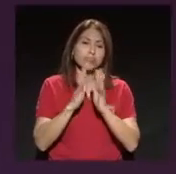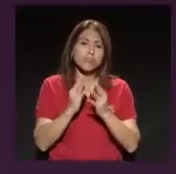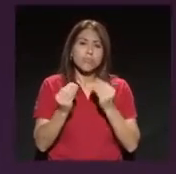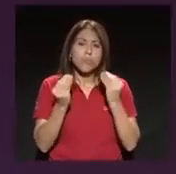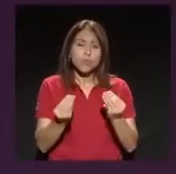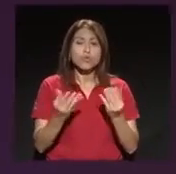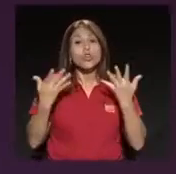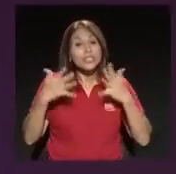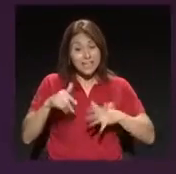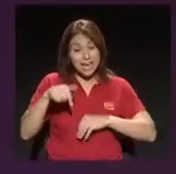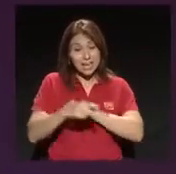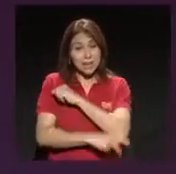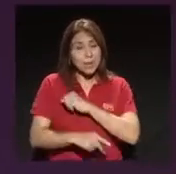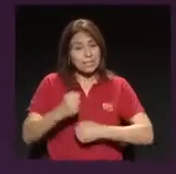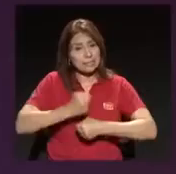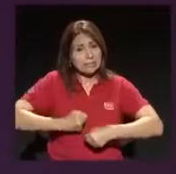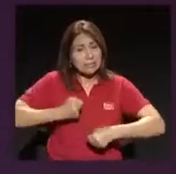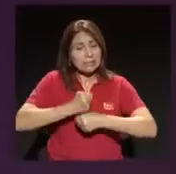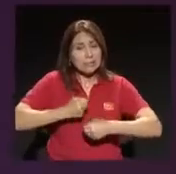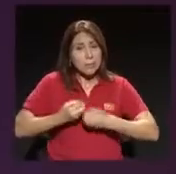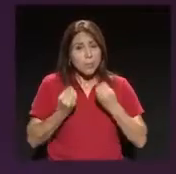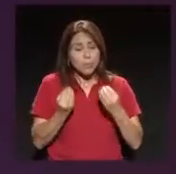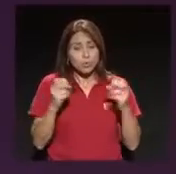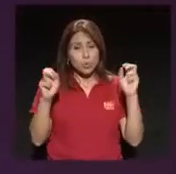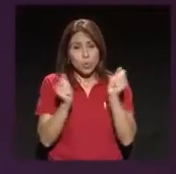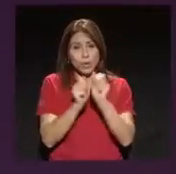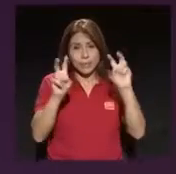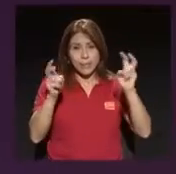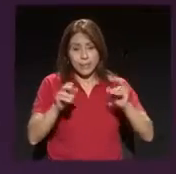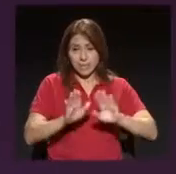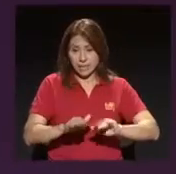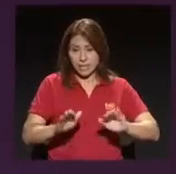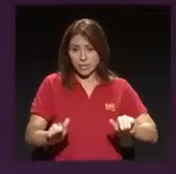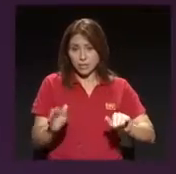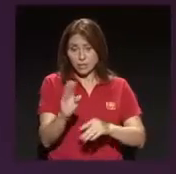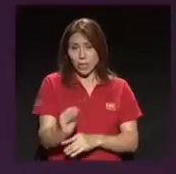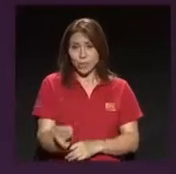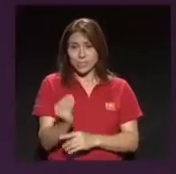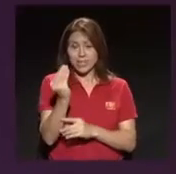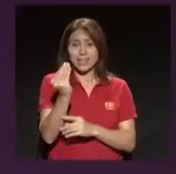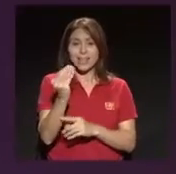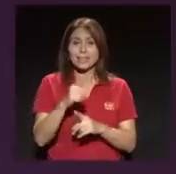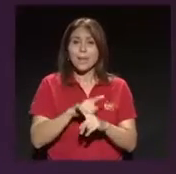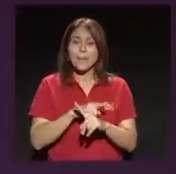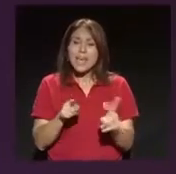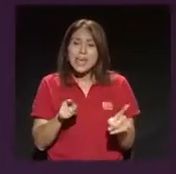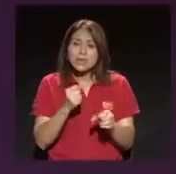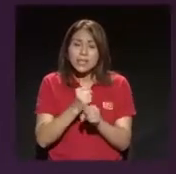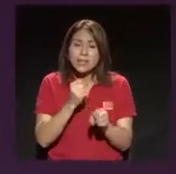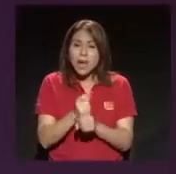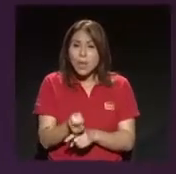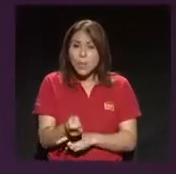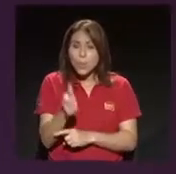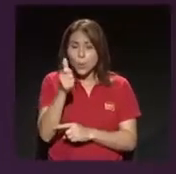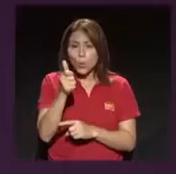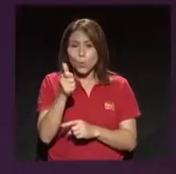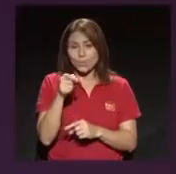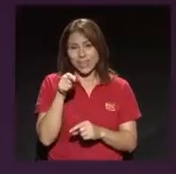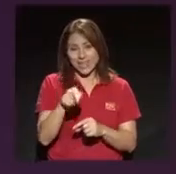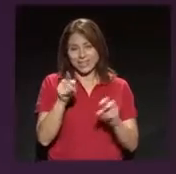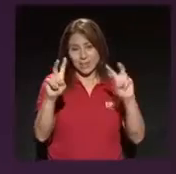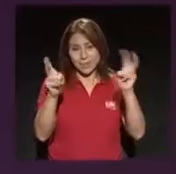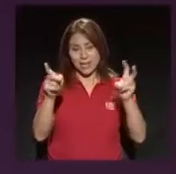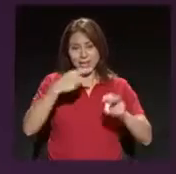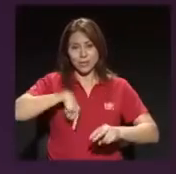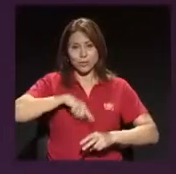país, bastante más en el tema de niños y adolescentes, ¿verdad?, pero muy poco en este campo que nosotros